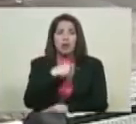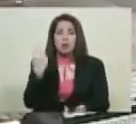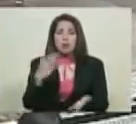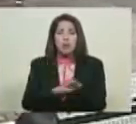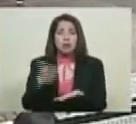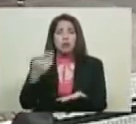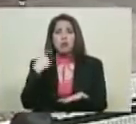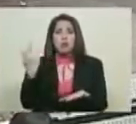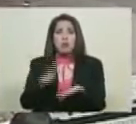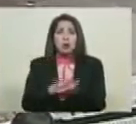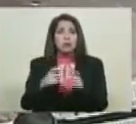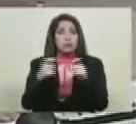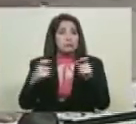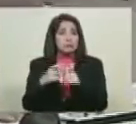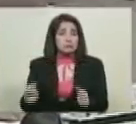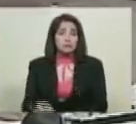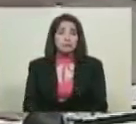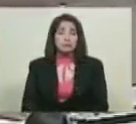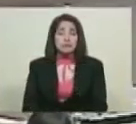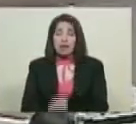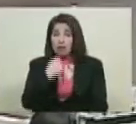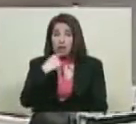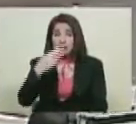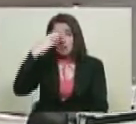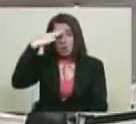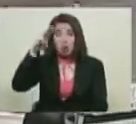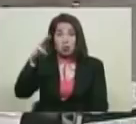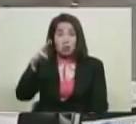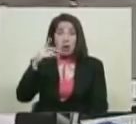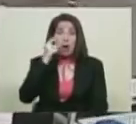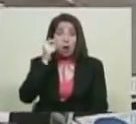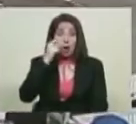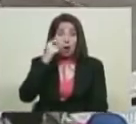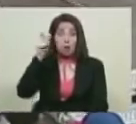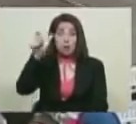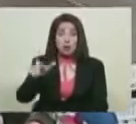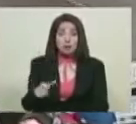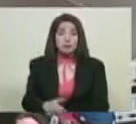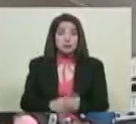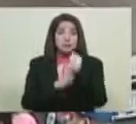Y decía el comandante Fidel Castro, quien fue